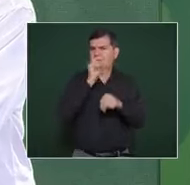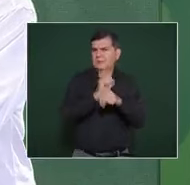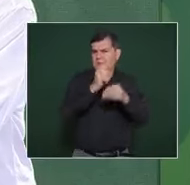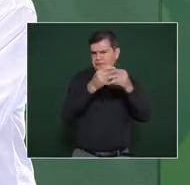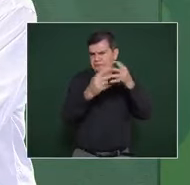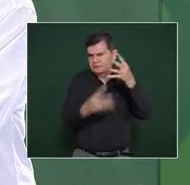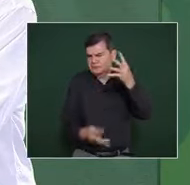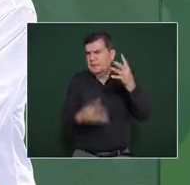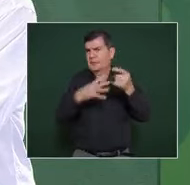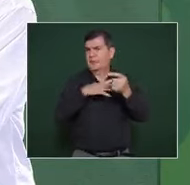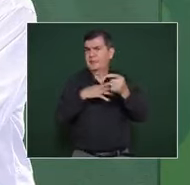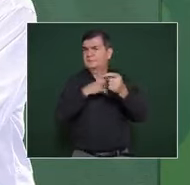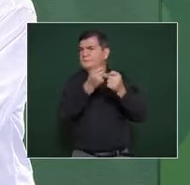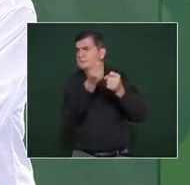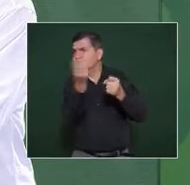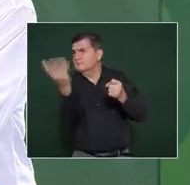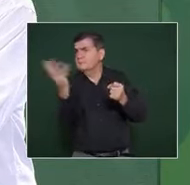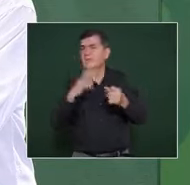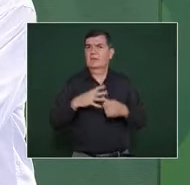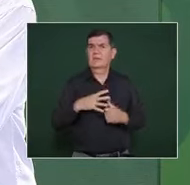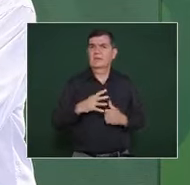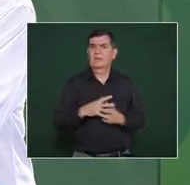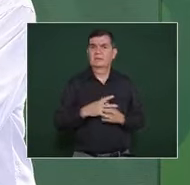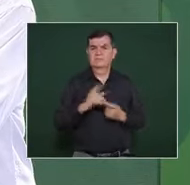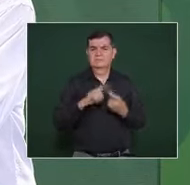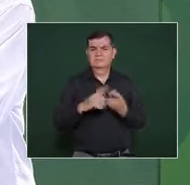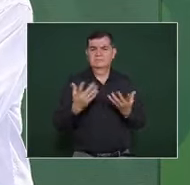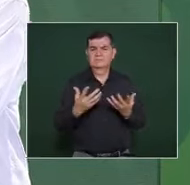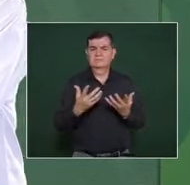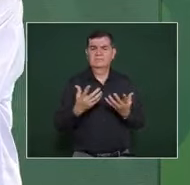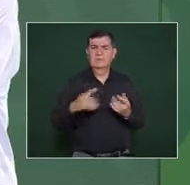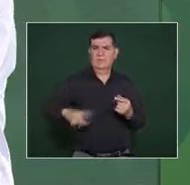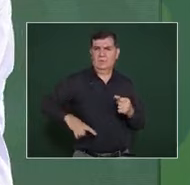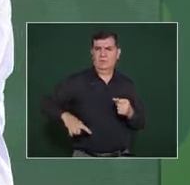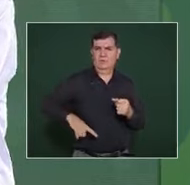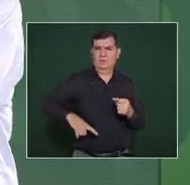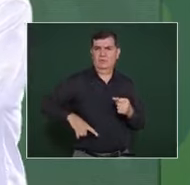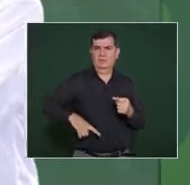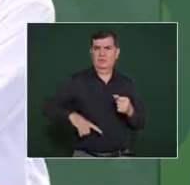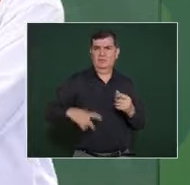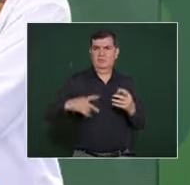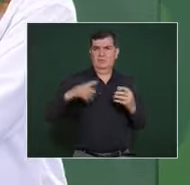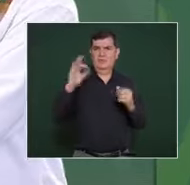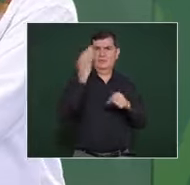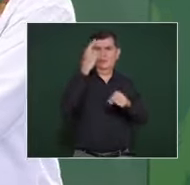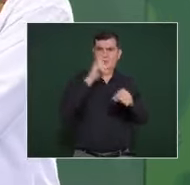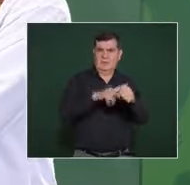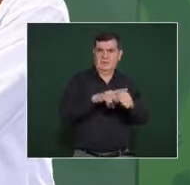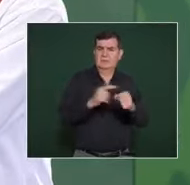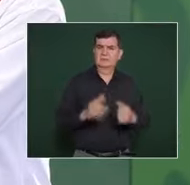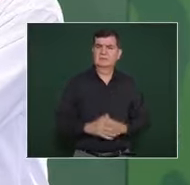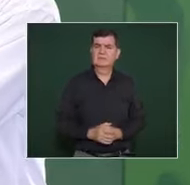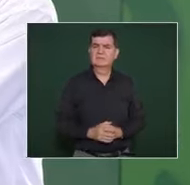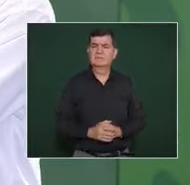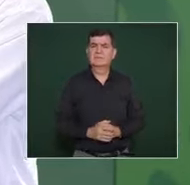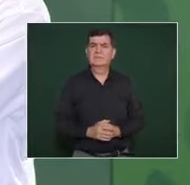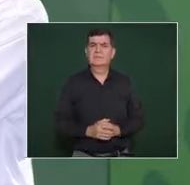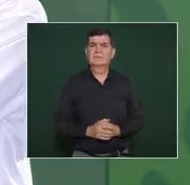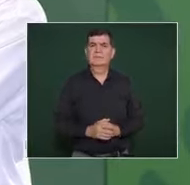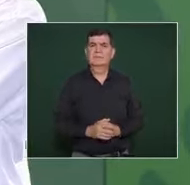secretarios de el gobierno federal y